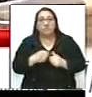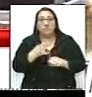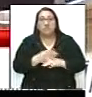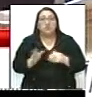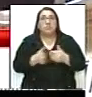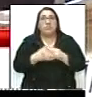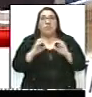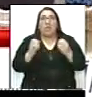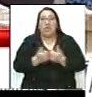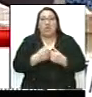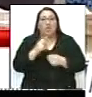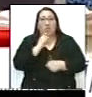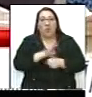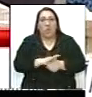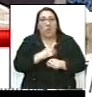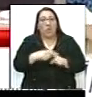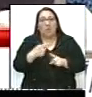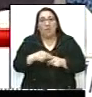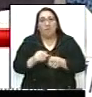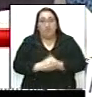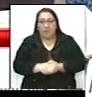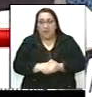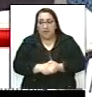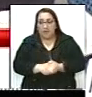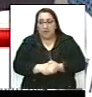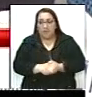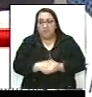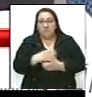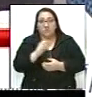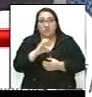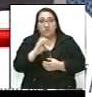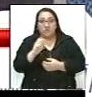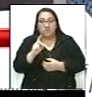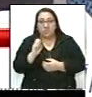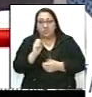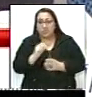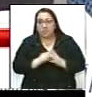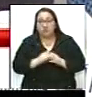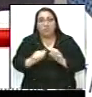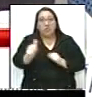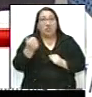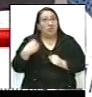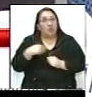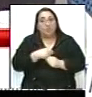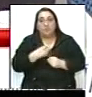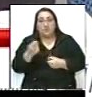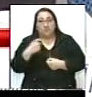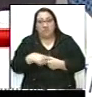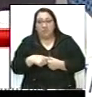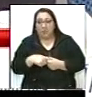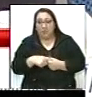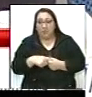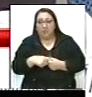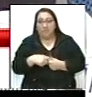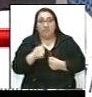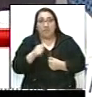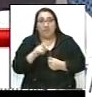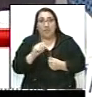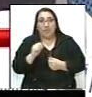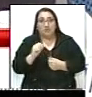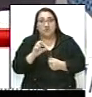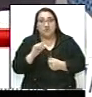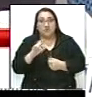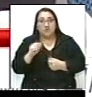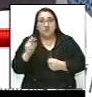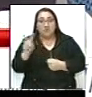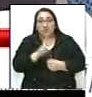cierre del Congreso porque no se cumplió o si se cumplió. La ODE estaría muy lejos de nuestra existencia. Y la Alianza del Pacífico también tendría,